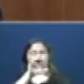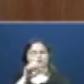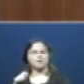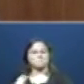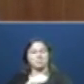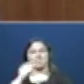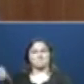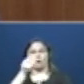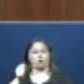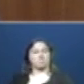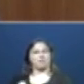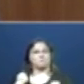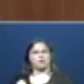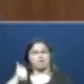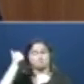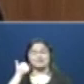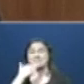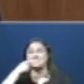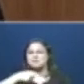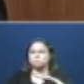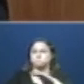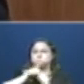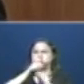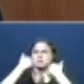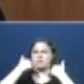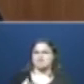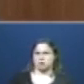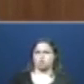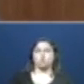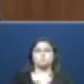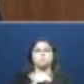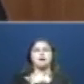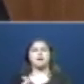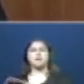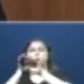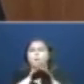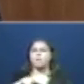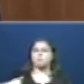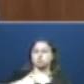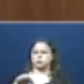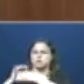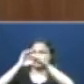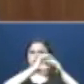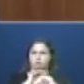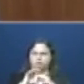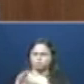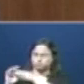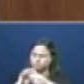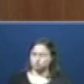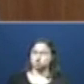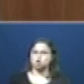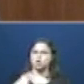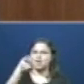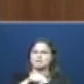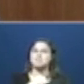fuertes con ella hemos crecido en desarrollo humano igualdad de oportunidades solidaridad y cohesión social a través por ejemplo